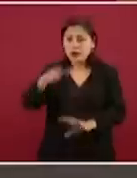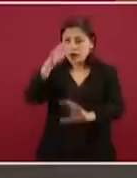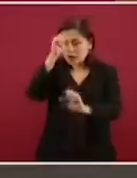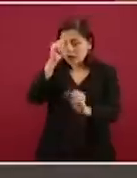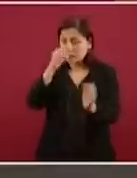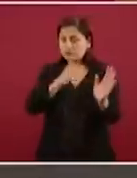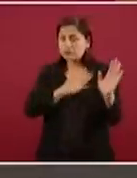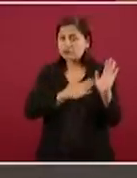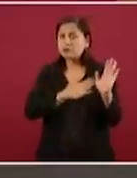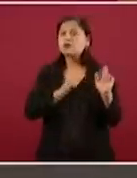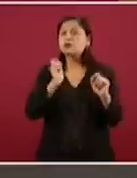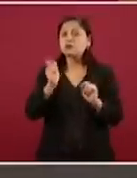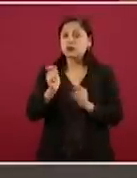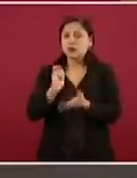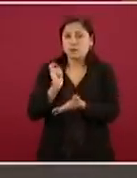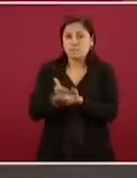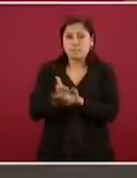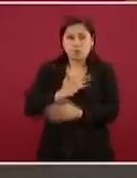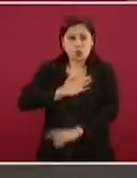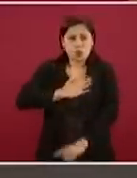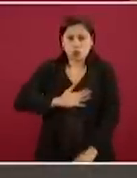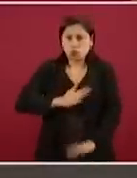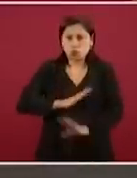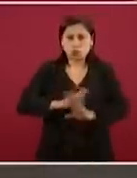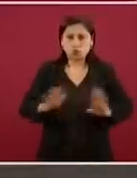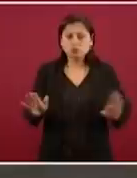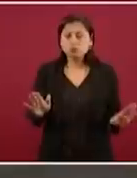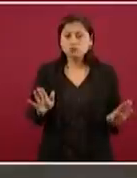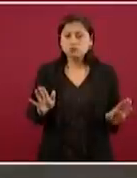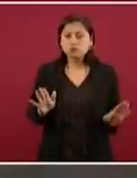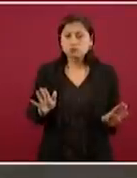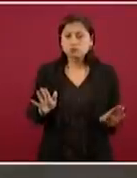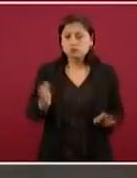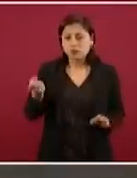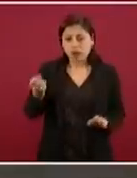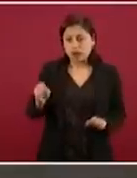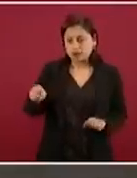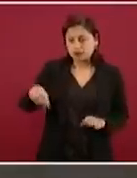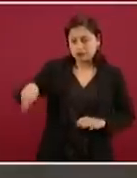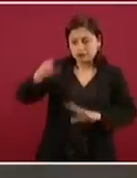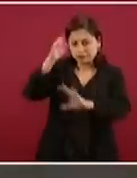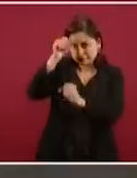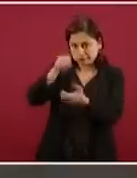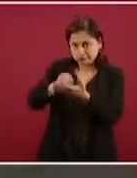se pague una tarifa justa, y es lo que se logró